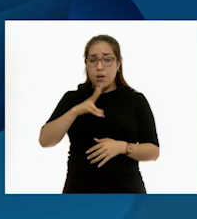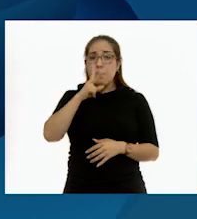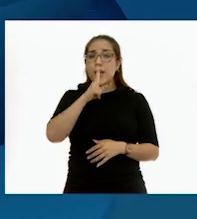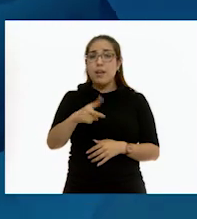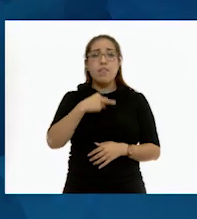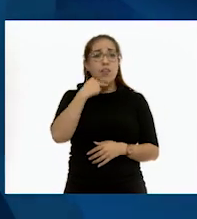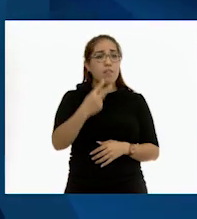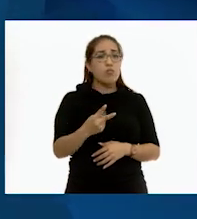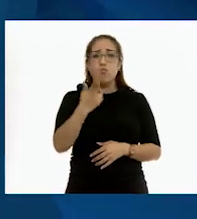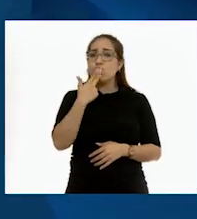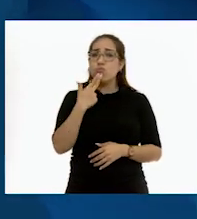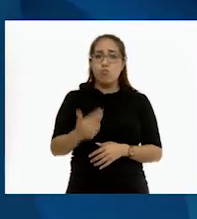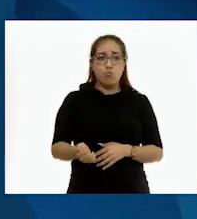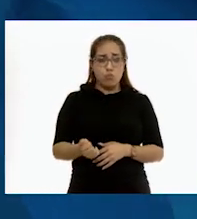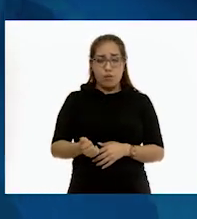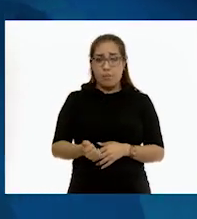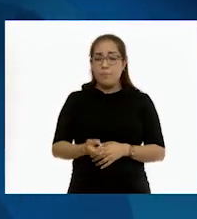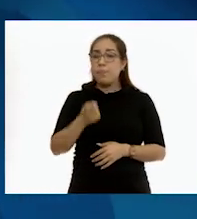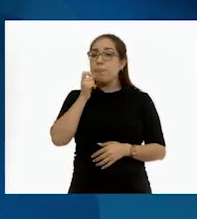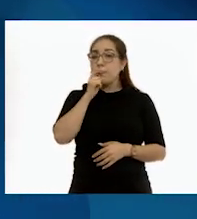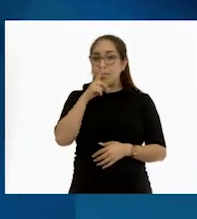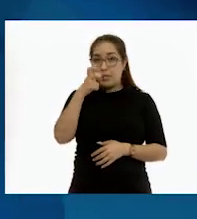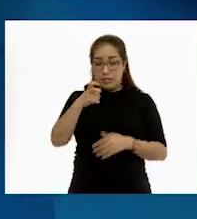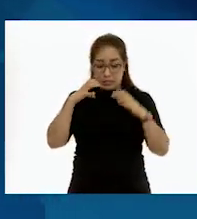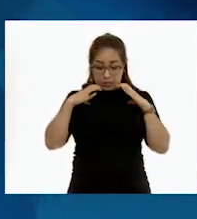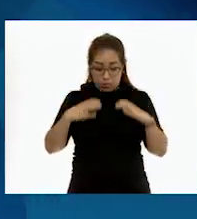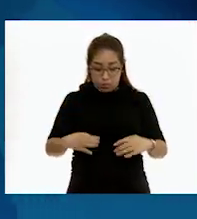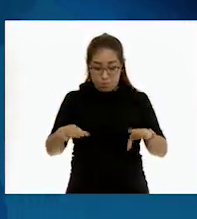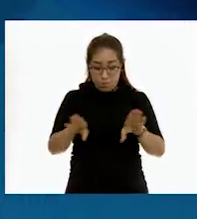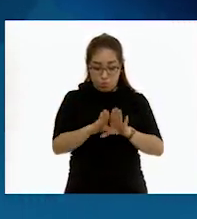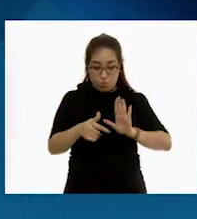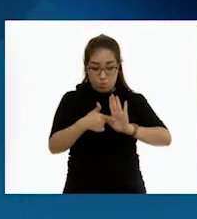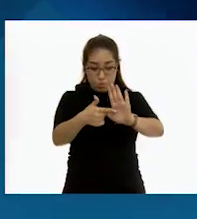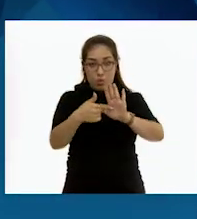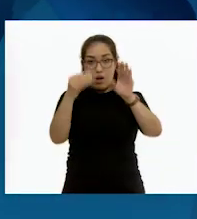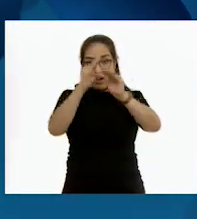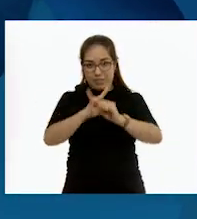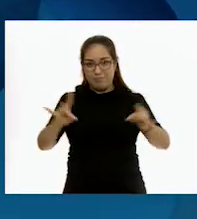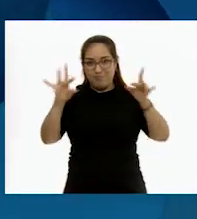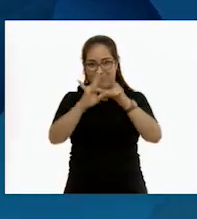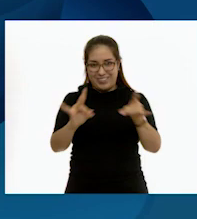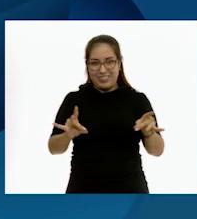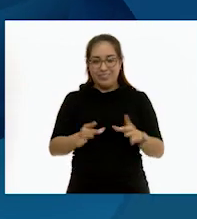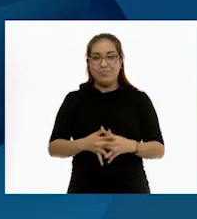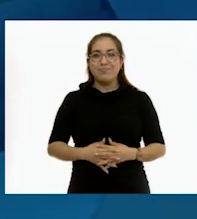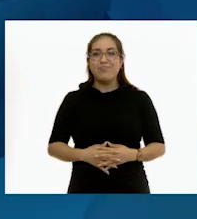palabra y llevando a su máxima expresión el cuerpo y el gesto facial.